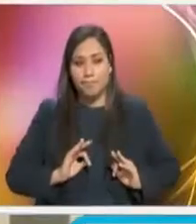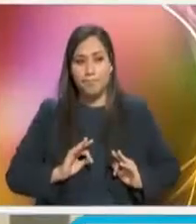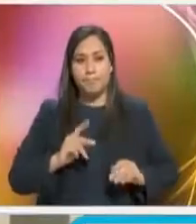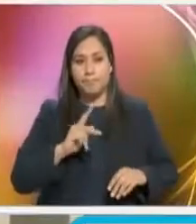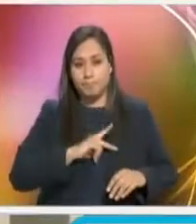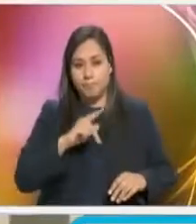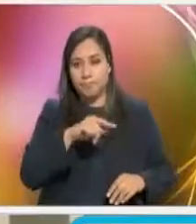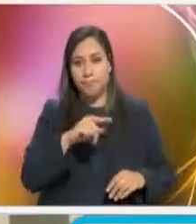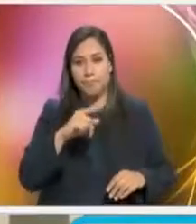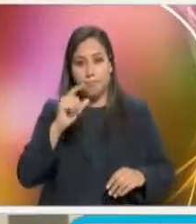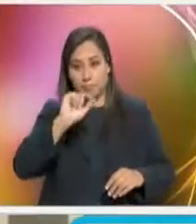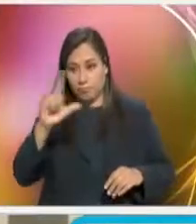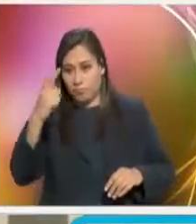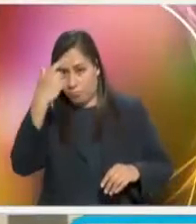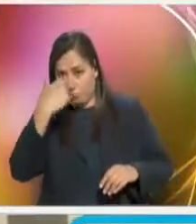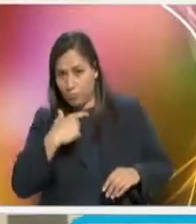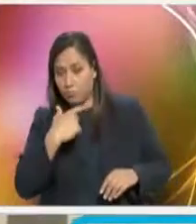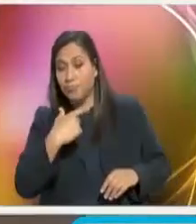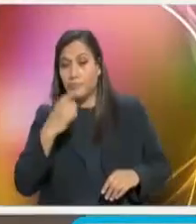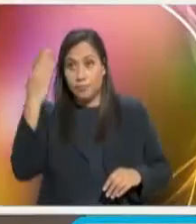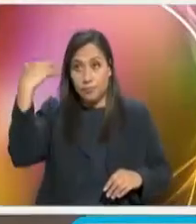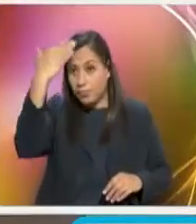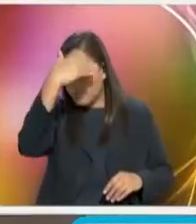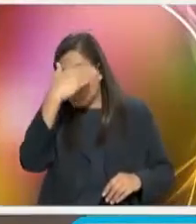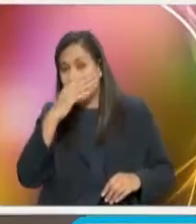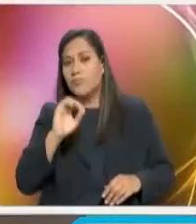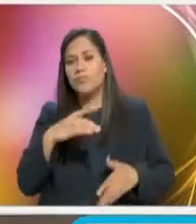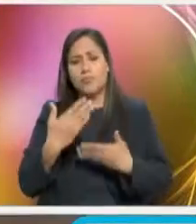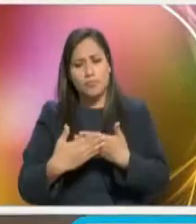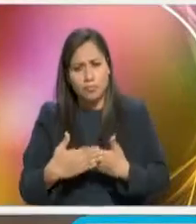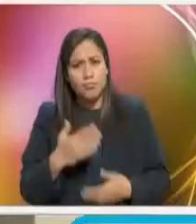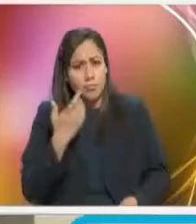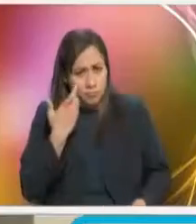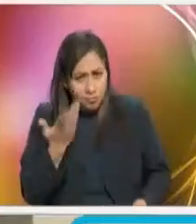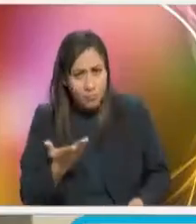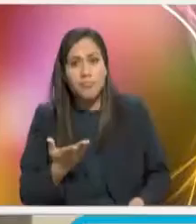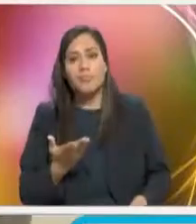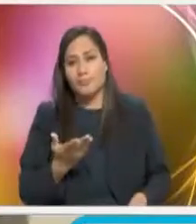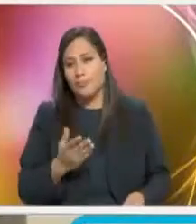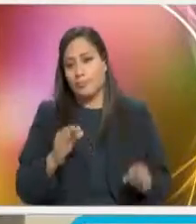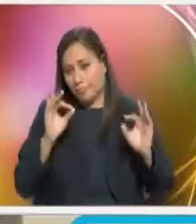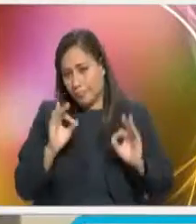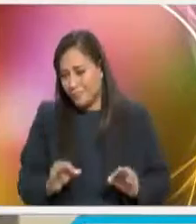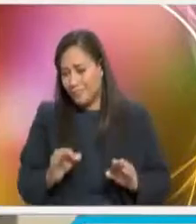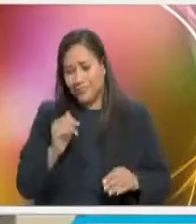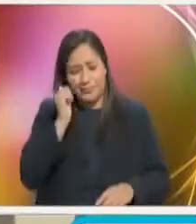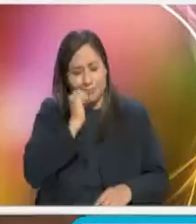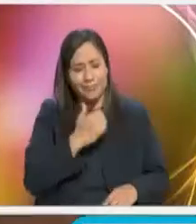imagen profesional, si es que nos pintamos el cabello o estamos por pintarnos el cabello, pues sea la adecuada,